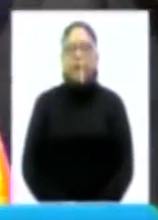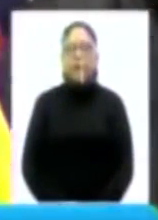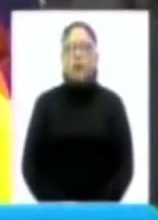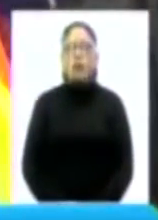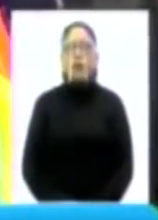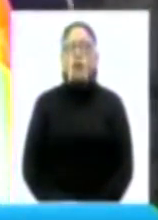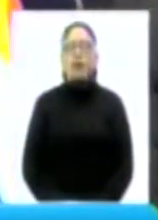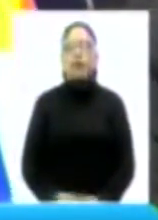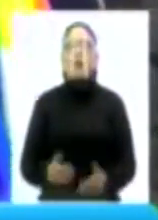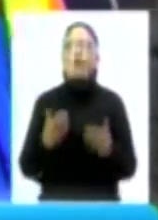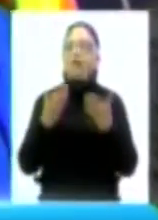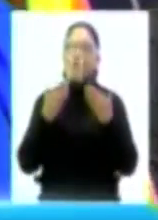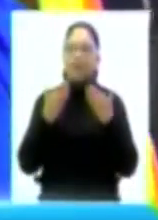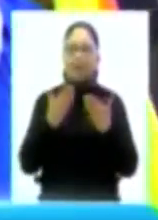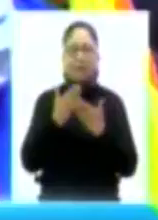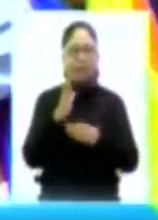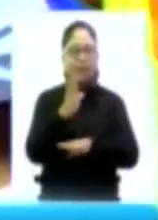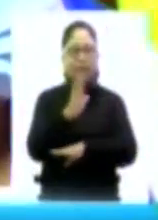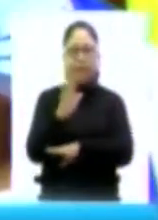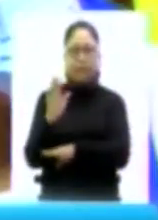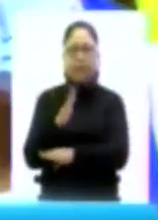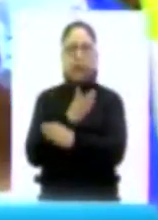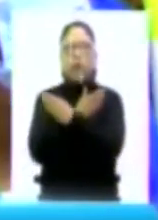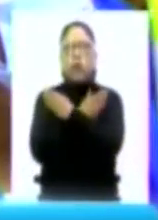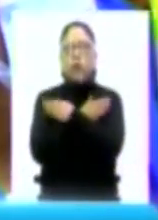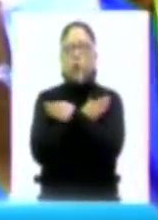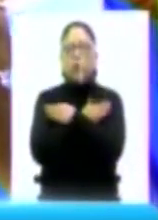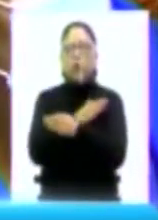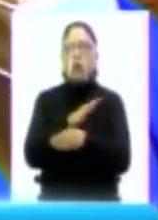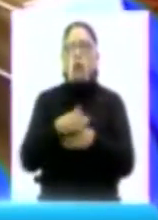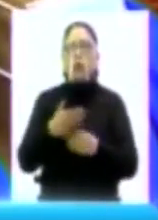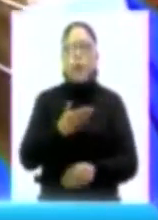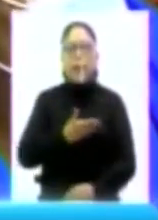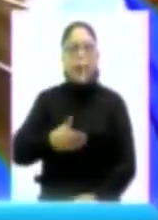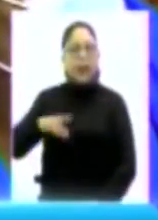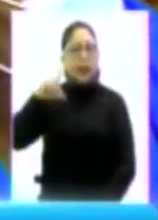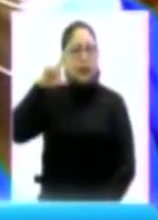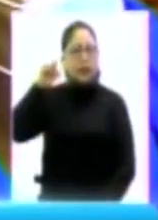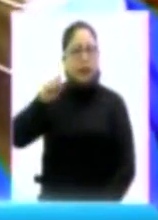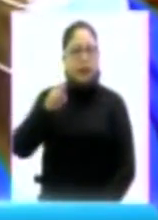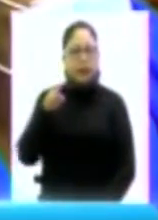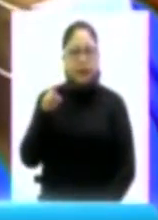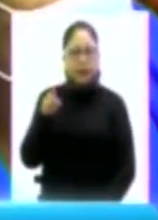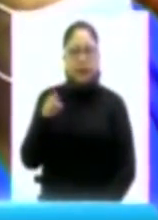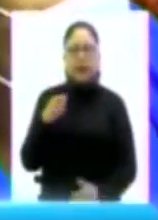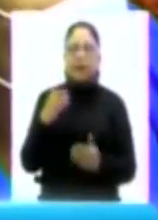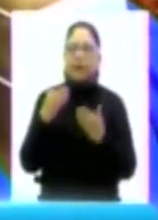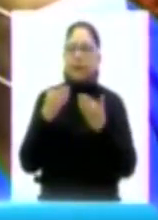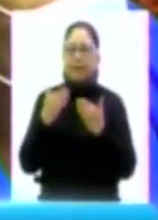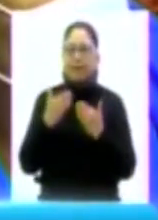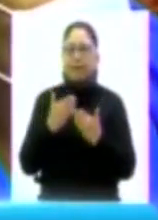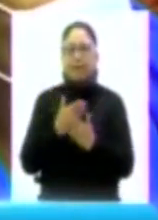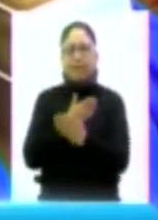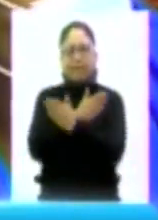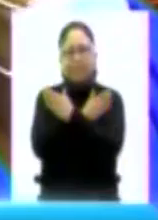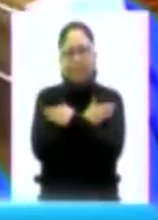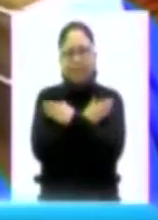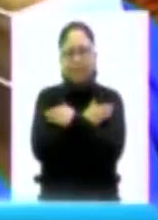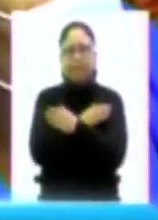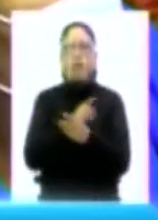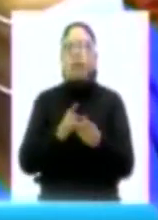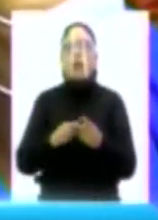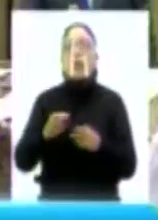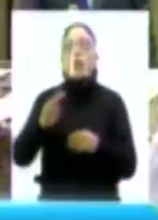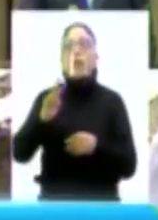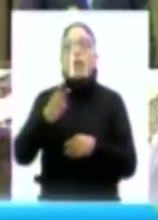Muchas gracias, muy buenas tardes. Saludar a nuestro presidente, el compañero Luis Arce, a nuestro ministro